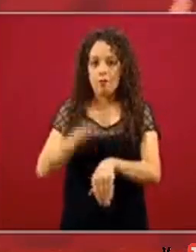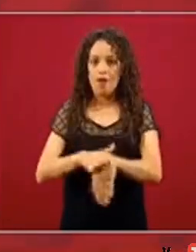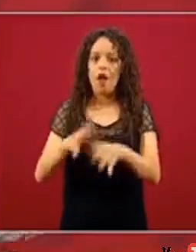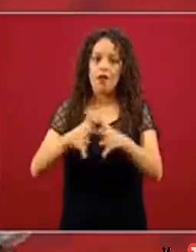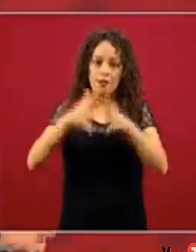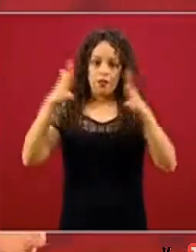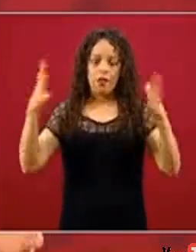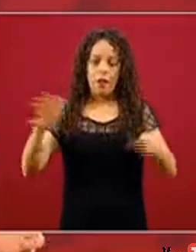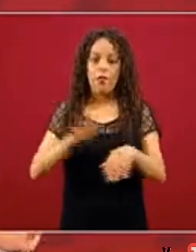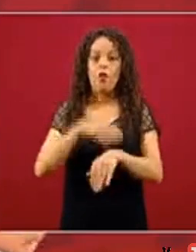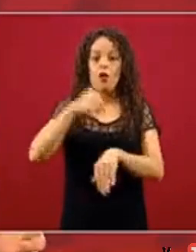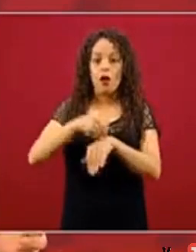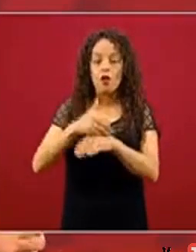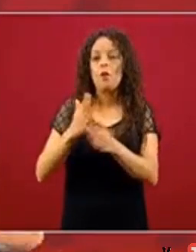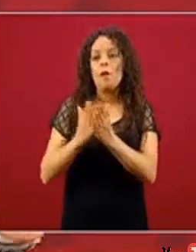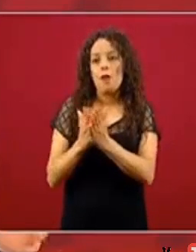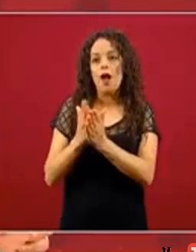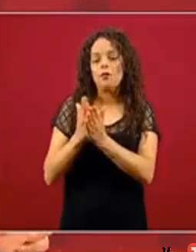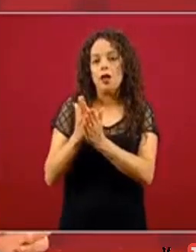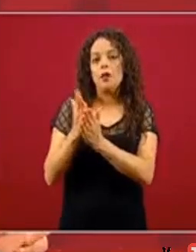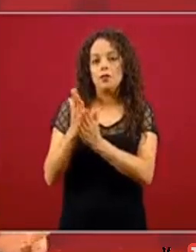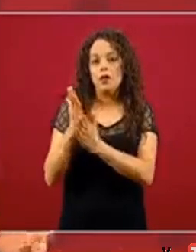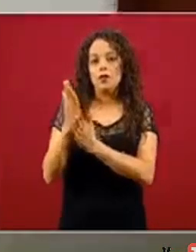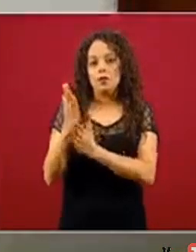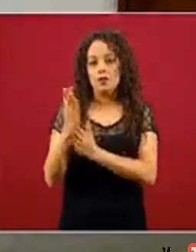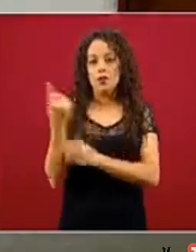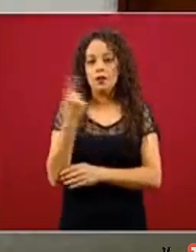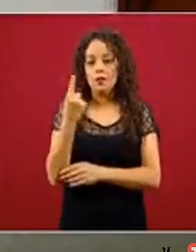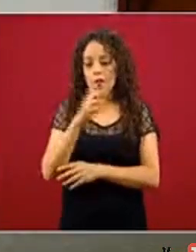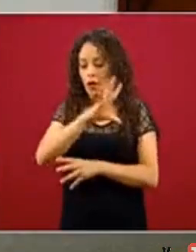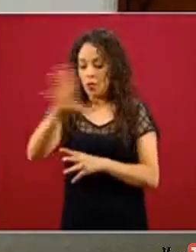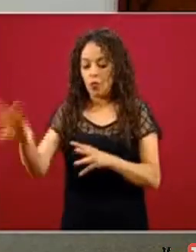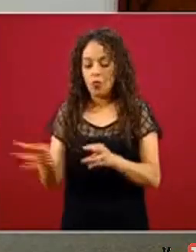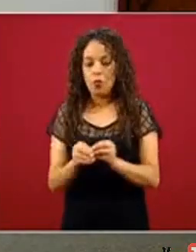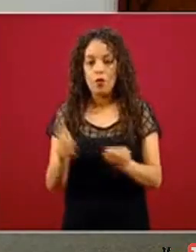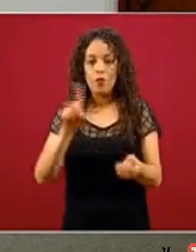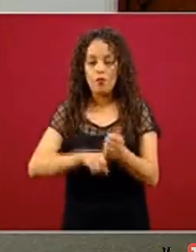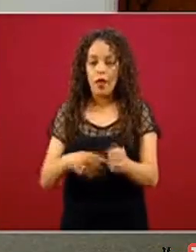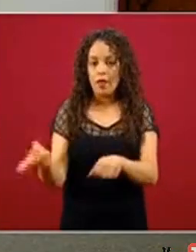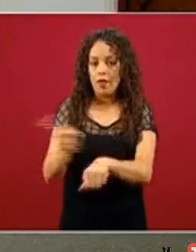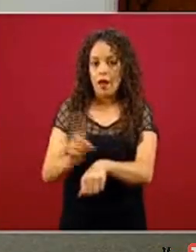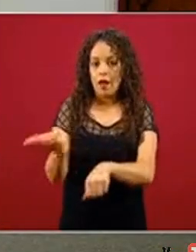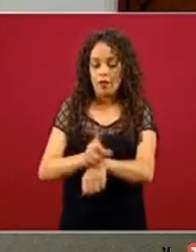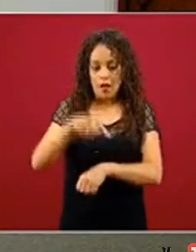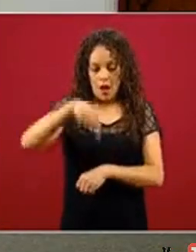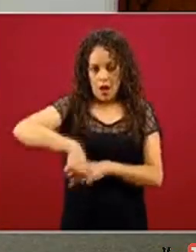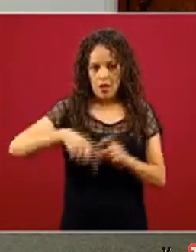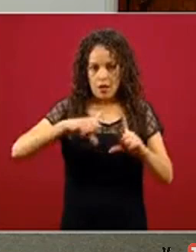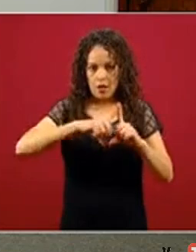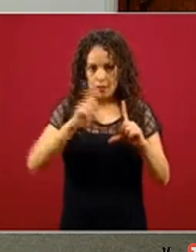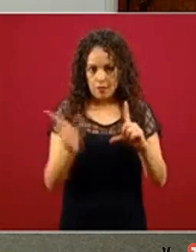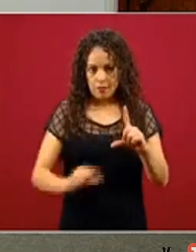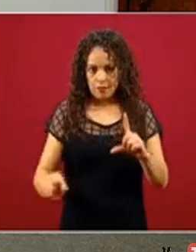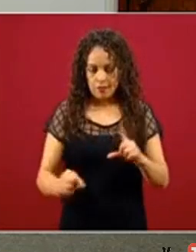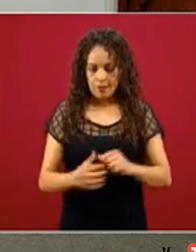el conjunto de los casos que se suman diariamente en el país. Y relacionado con la segunda